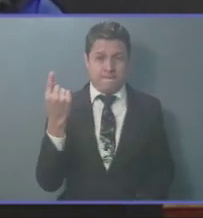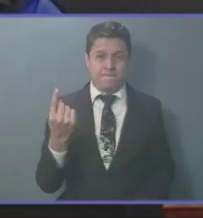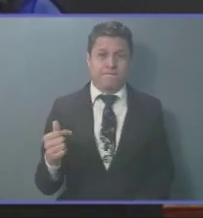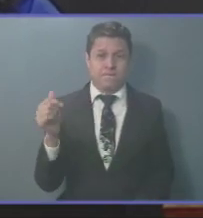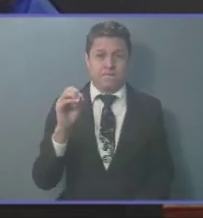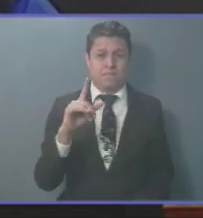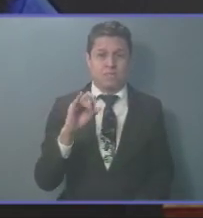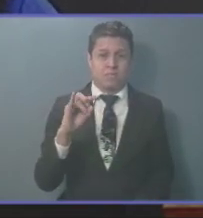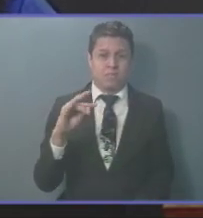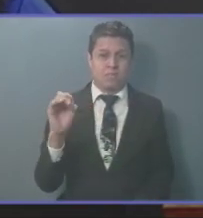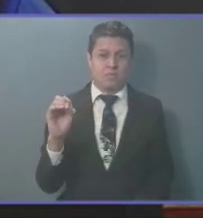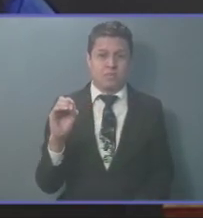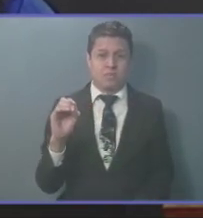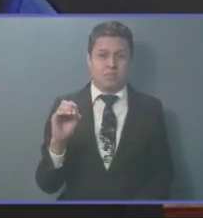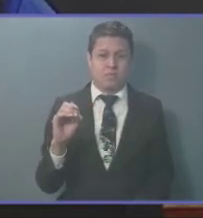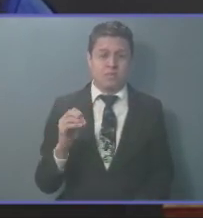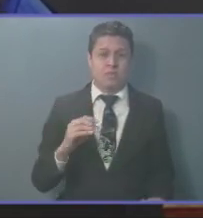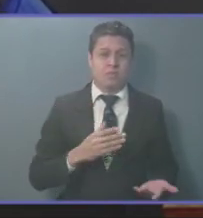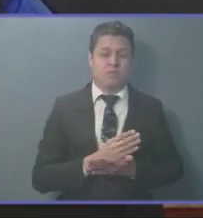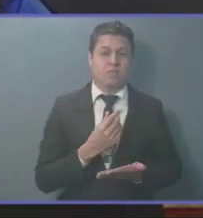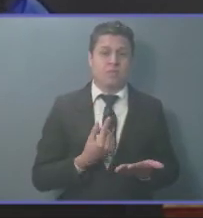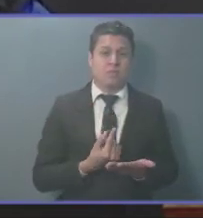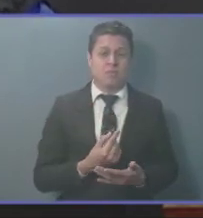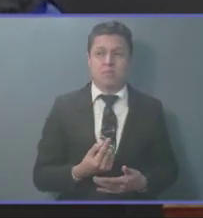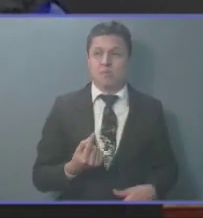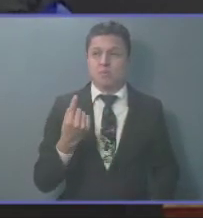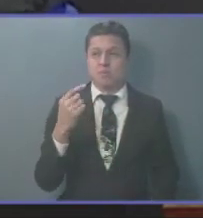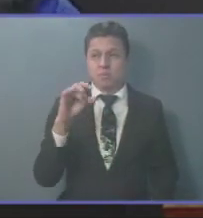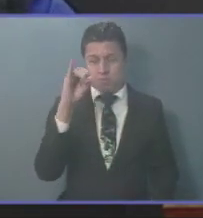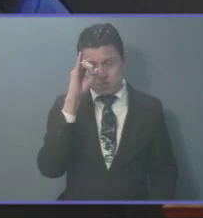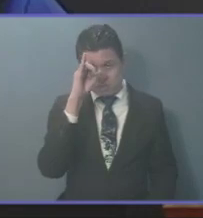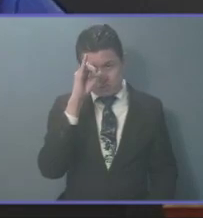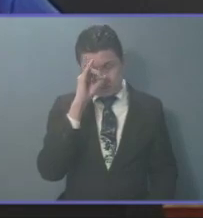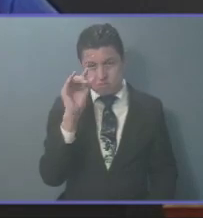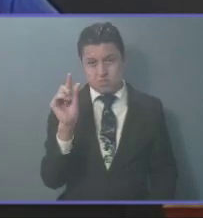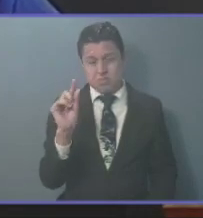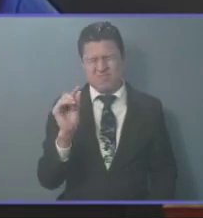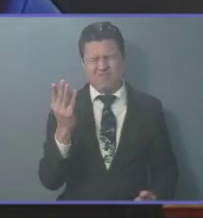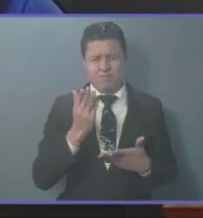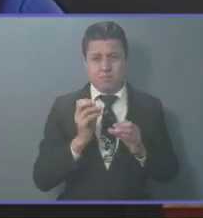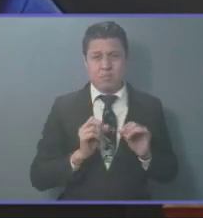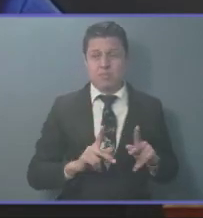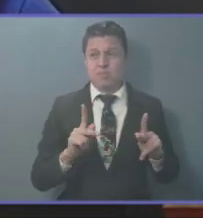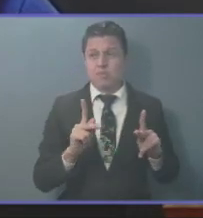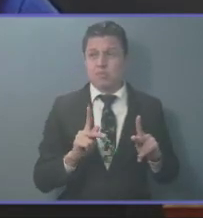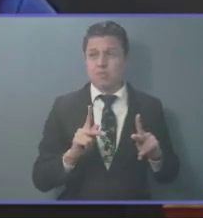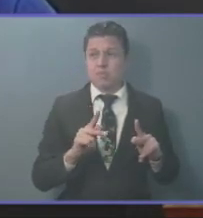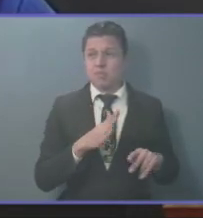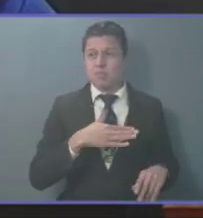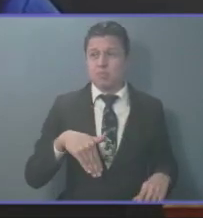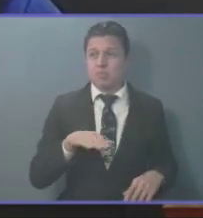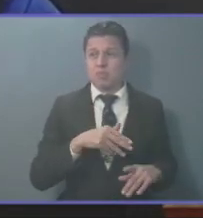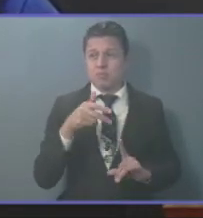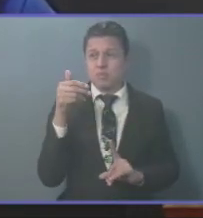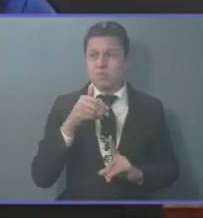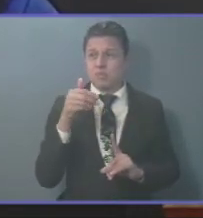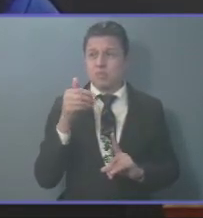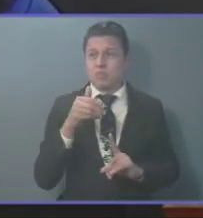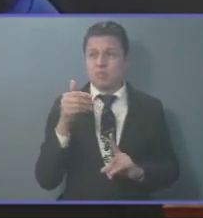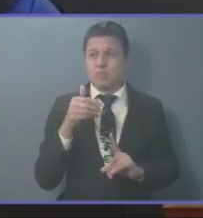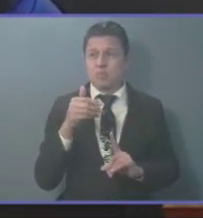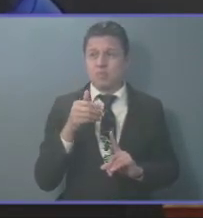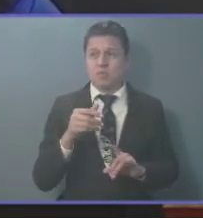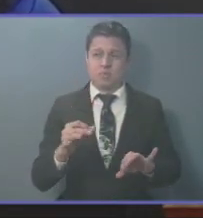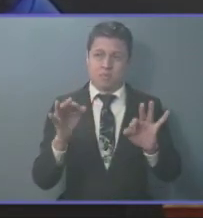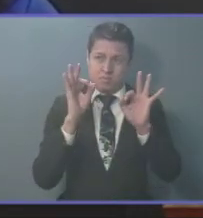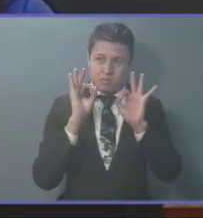Oliva, rector de la UCA, que nos abrió el recinto académico de mucho